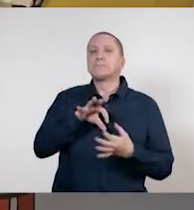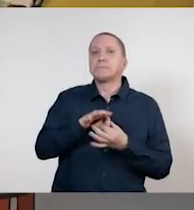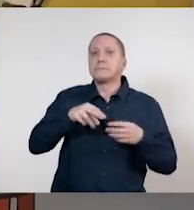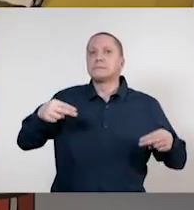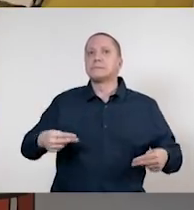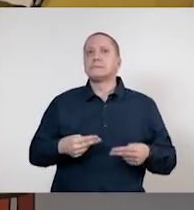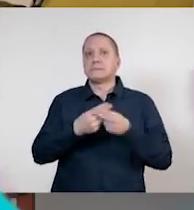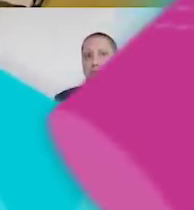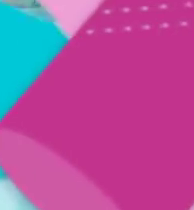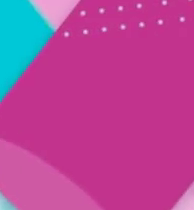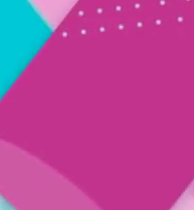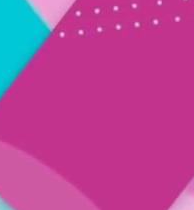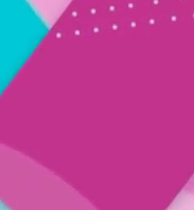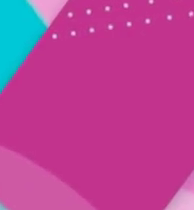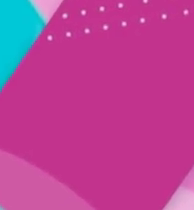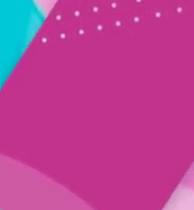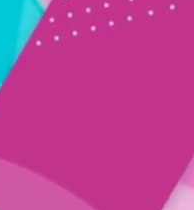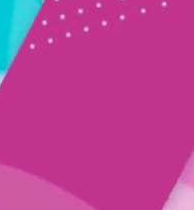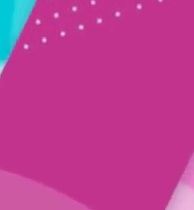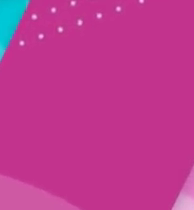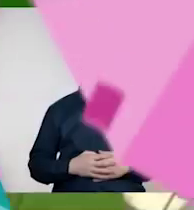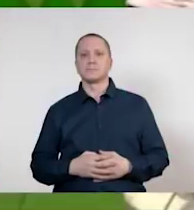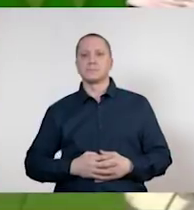Me parece muy bien.